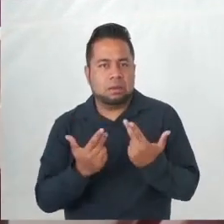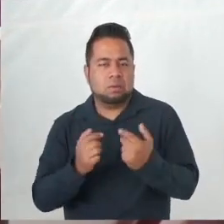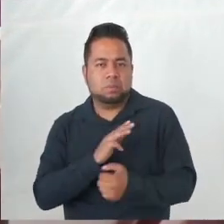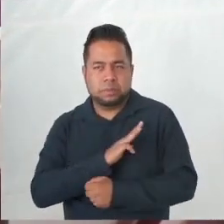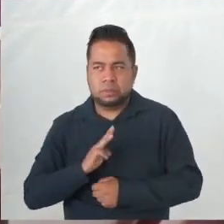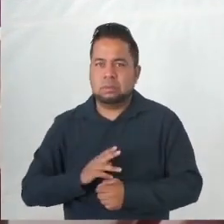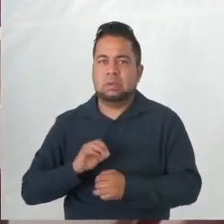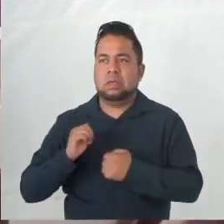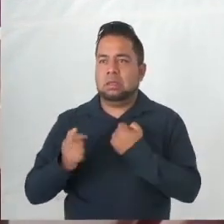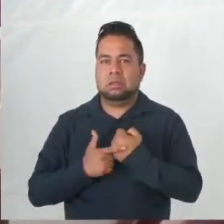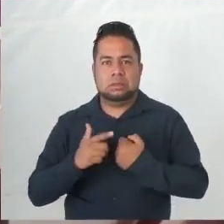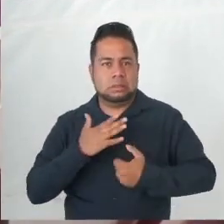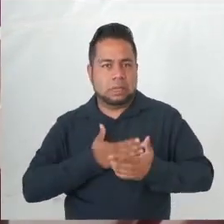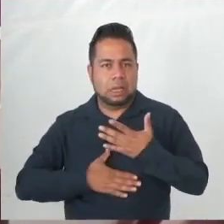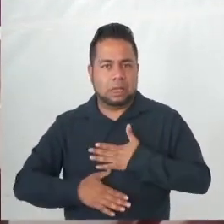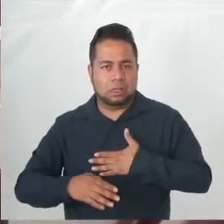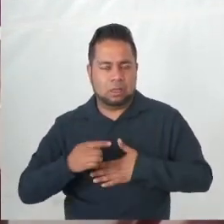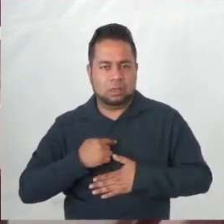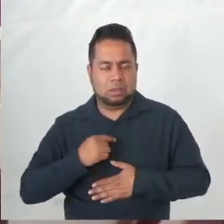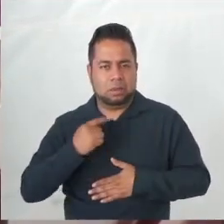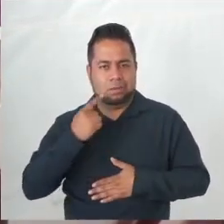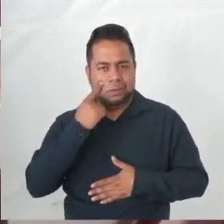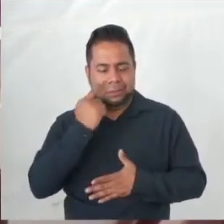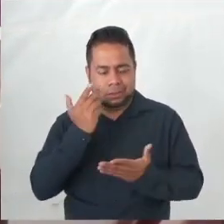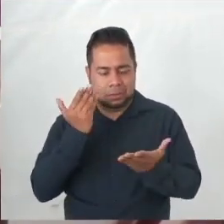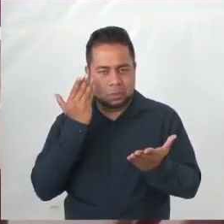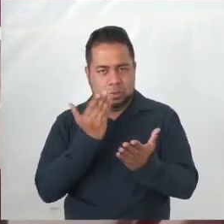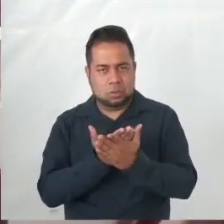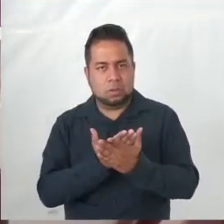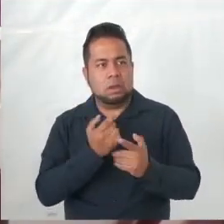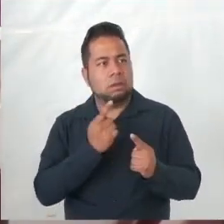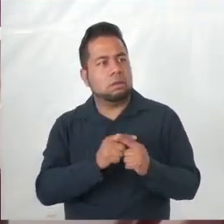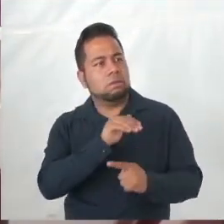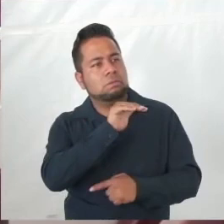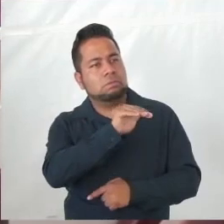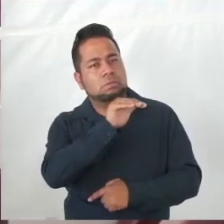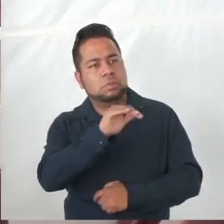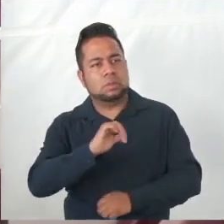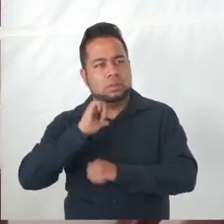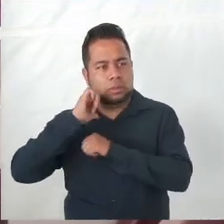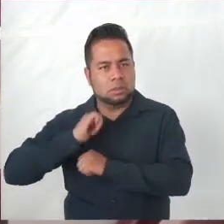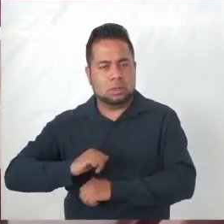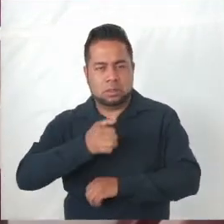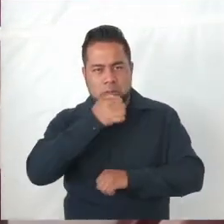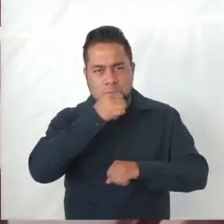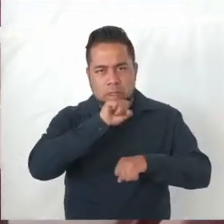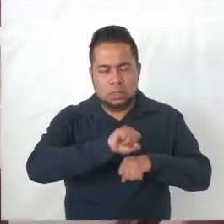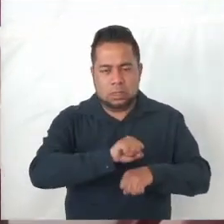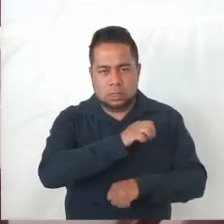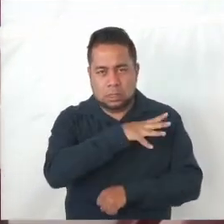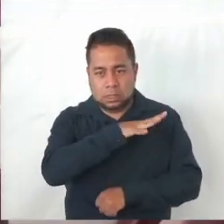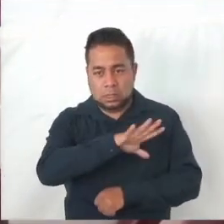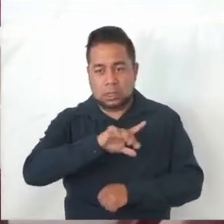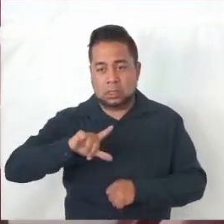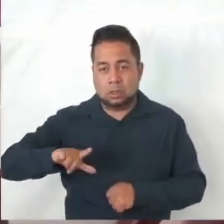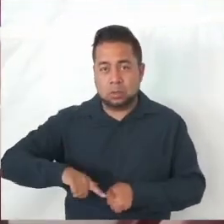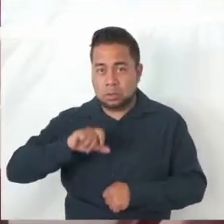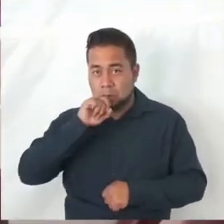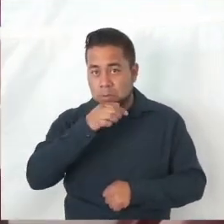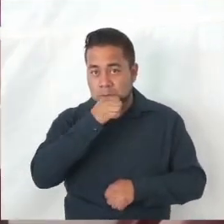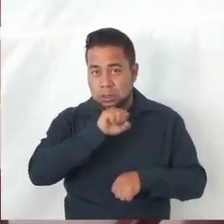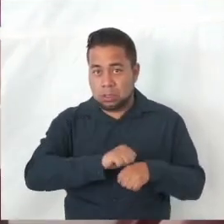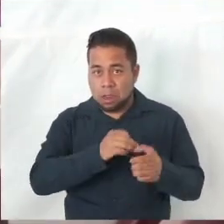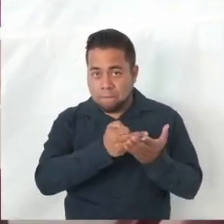municipal, propongo a esta soberanía exhortar a los titulares de la Secretaría General de Gobierno y